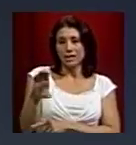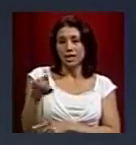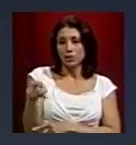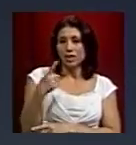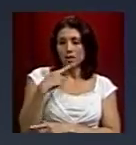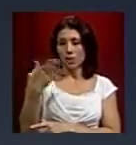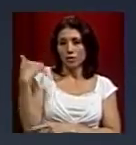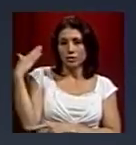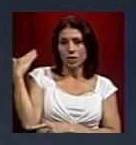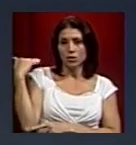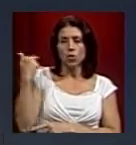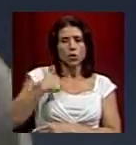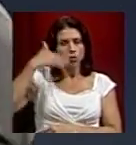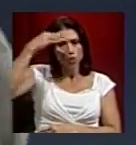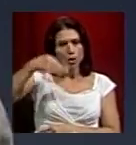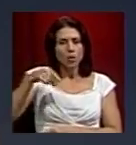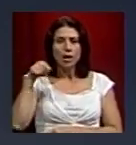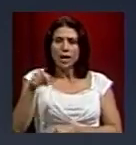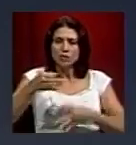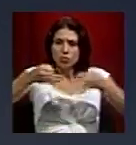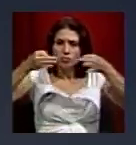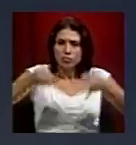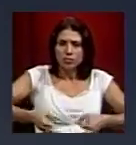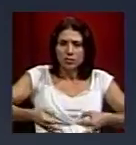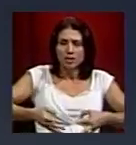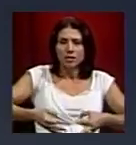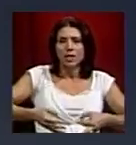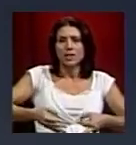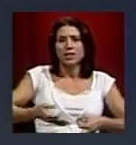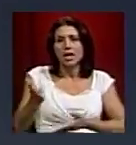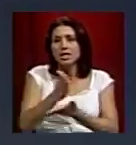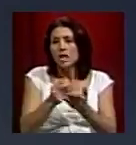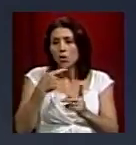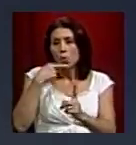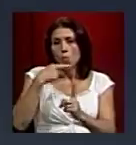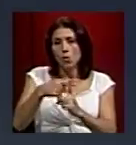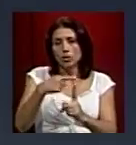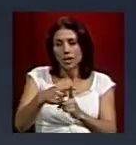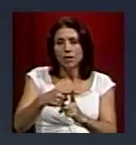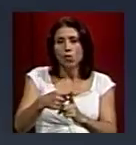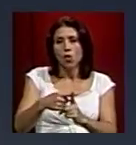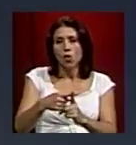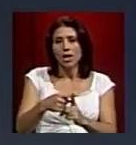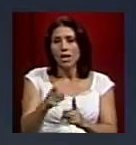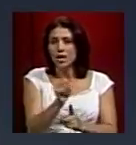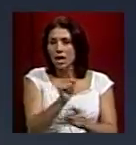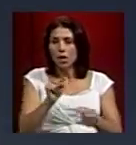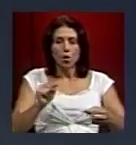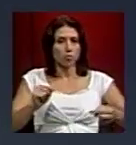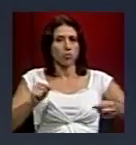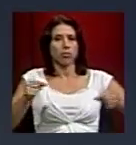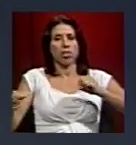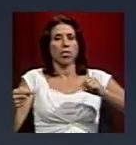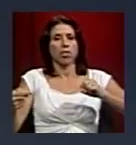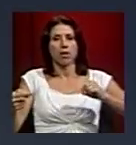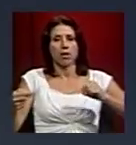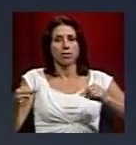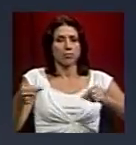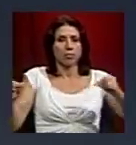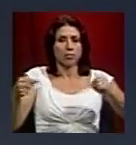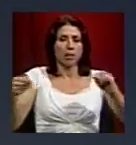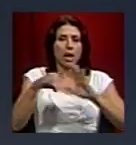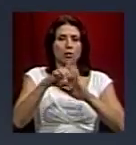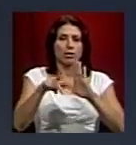pues me parece a mí que eso ratifica, por lo menos en mi mente, de que es algo positivo, que no contraviene, digamos,